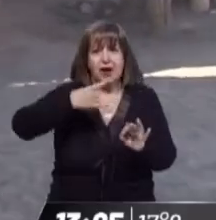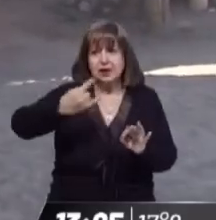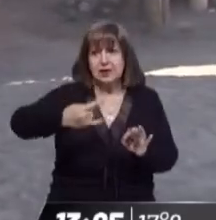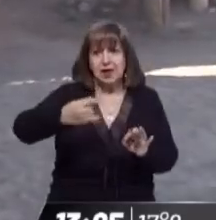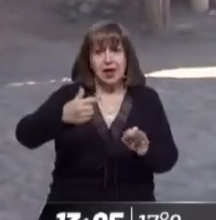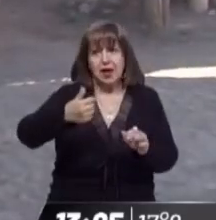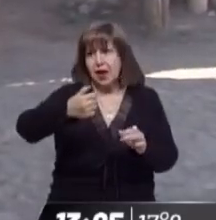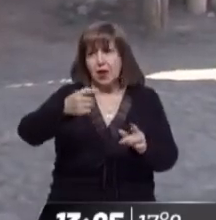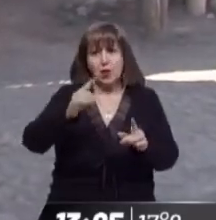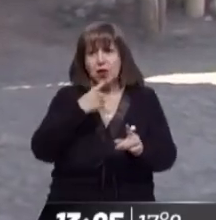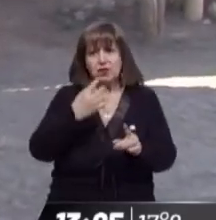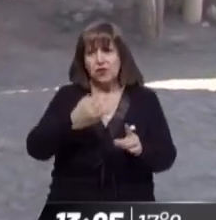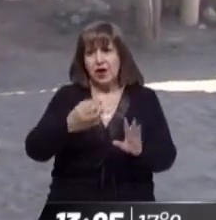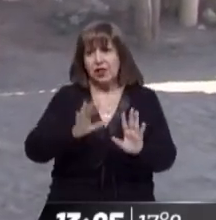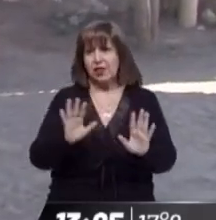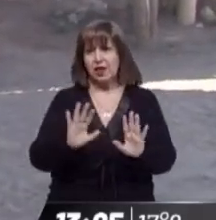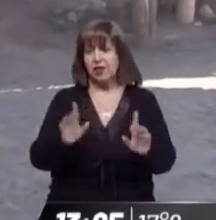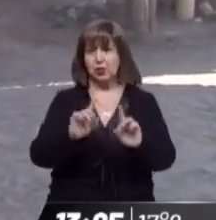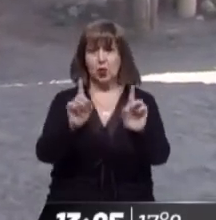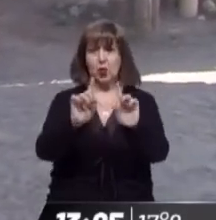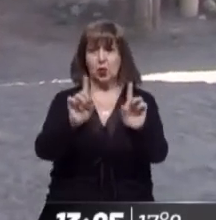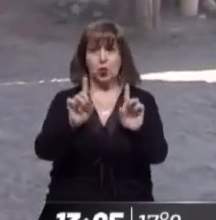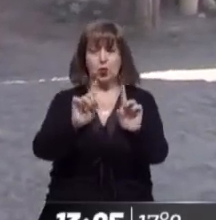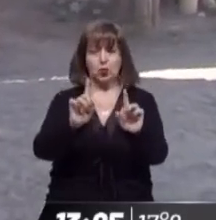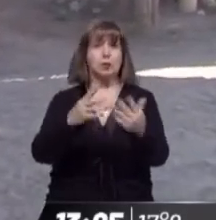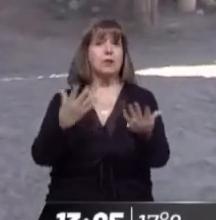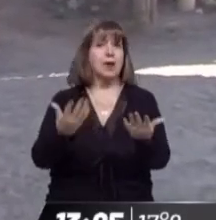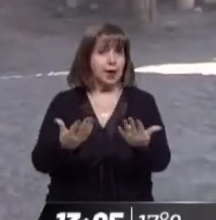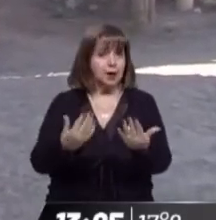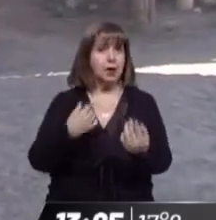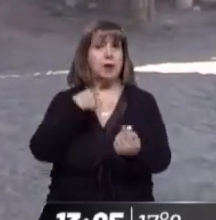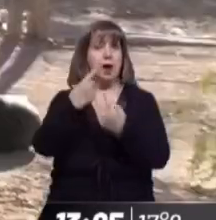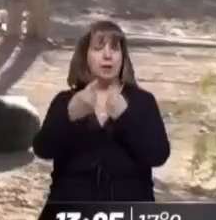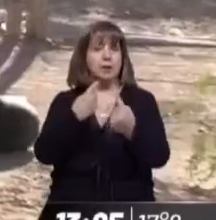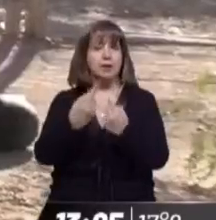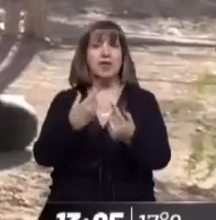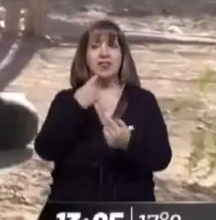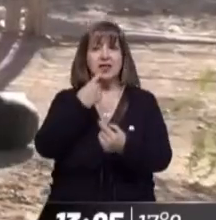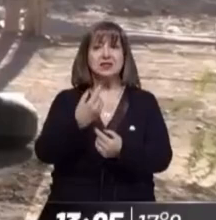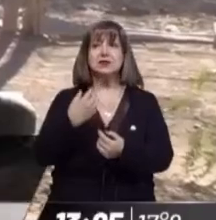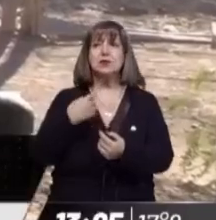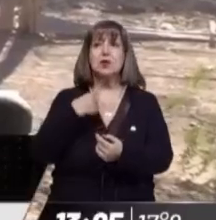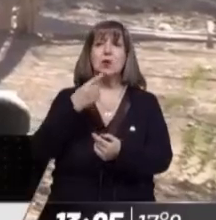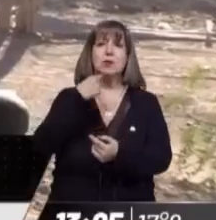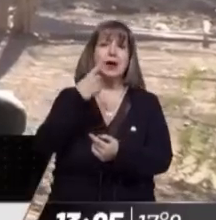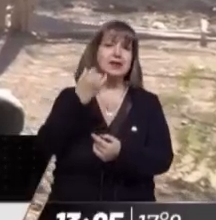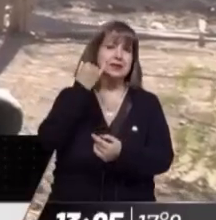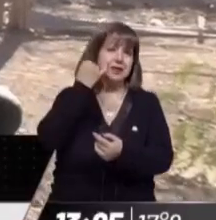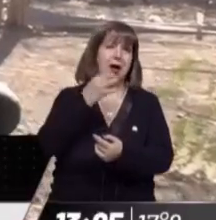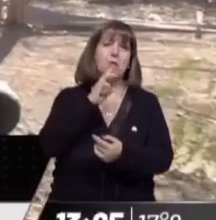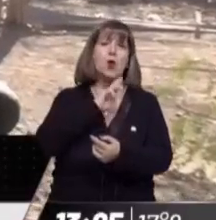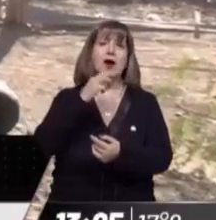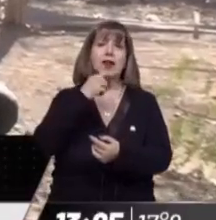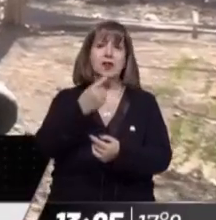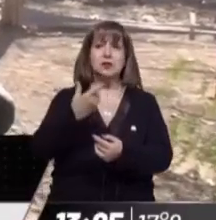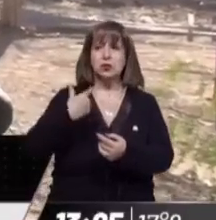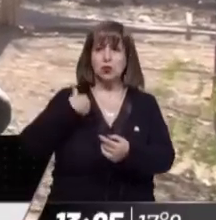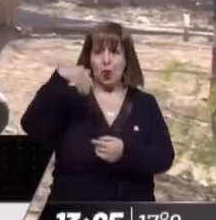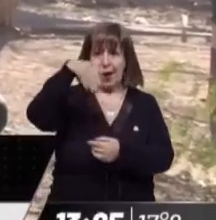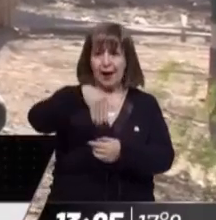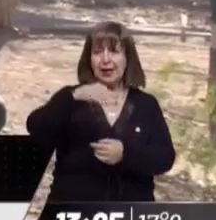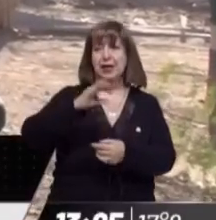alimento pero también en la entrevista con ella que hace 5 años que trabaje que presta asistencia a unas